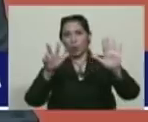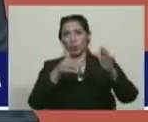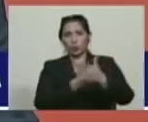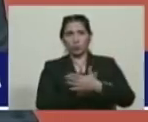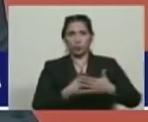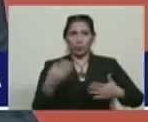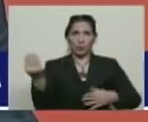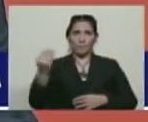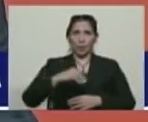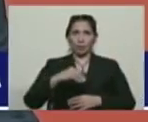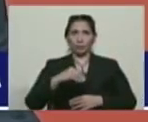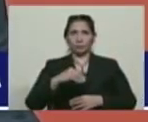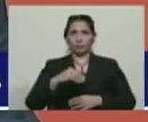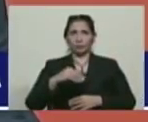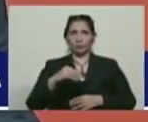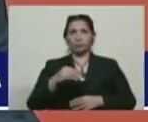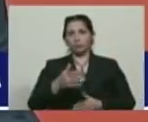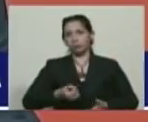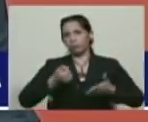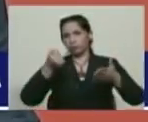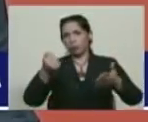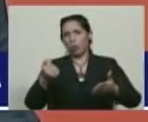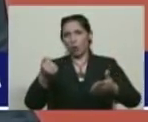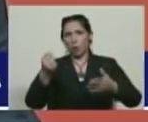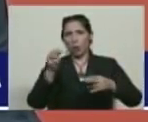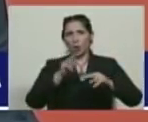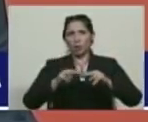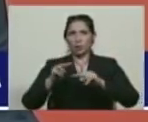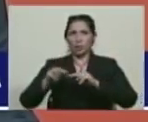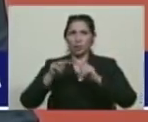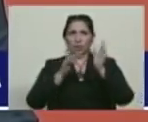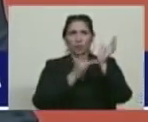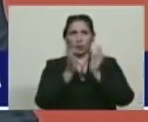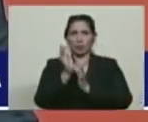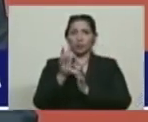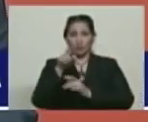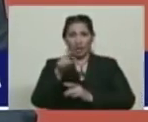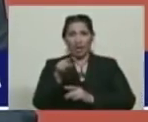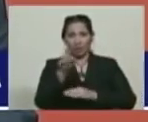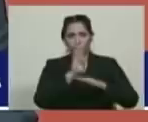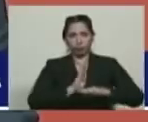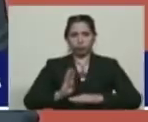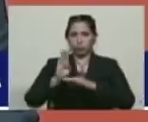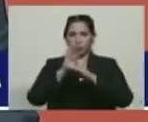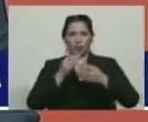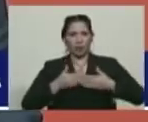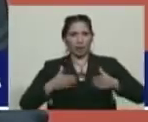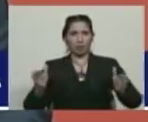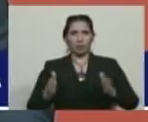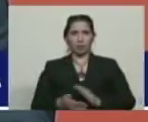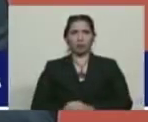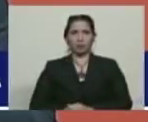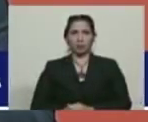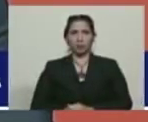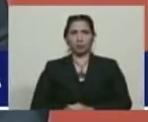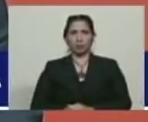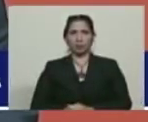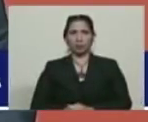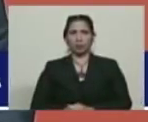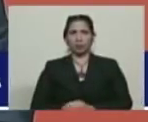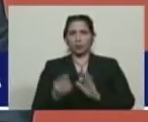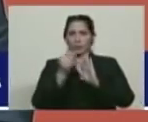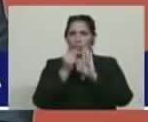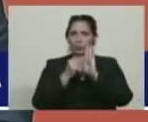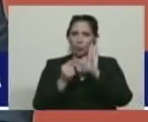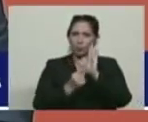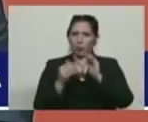más el bono de niño jesús son medidas de protección para garantizar los puntos de